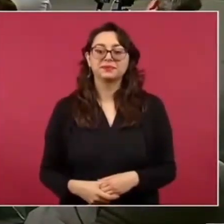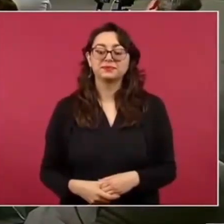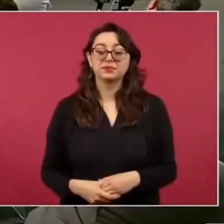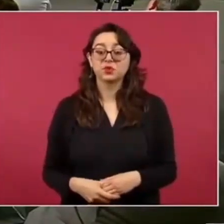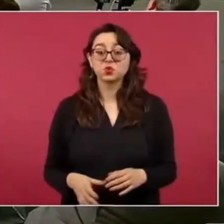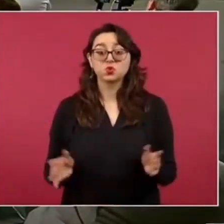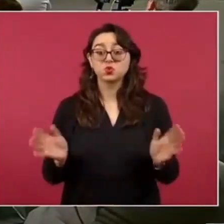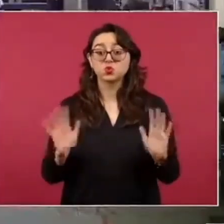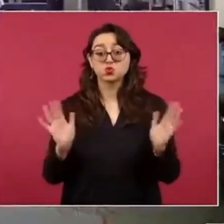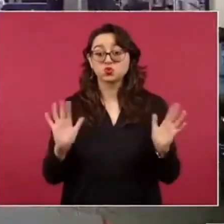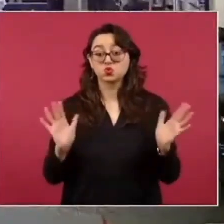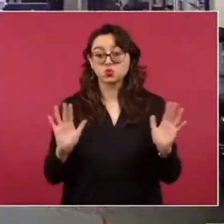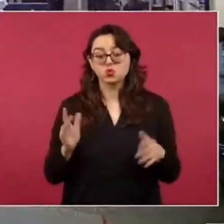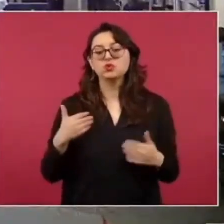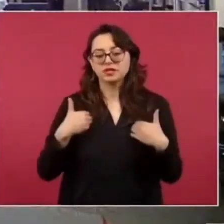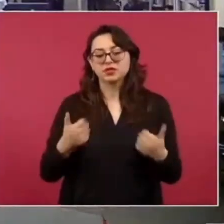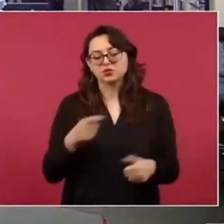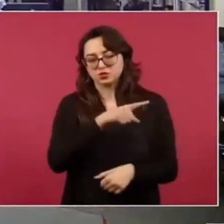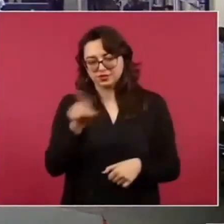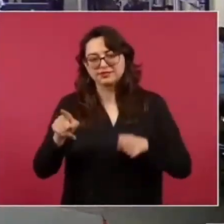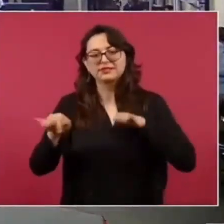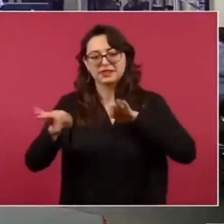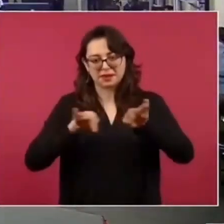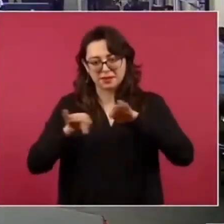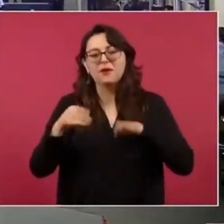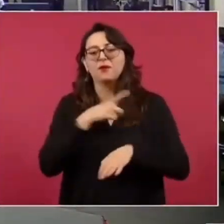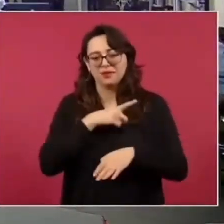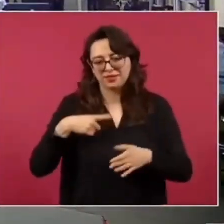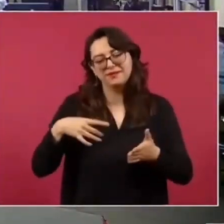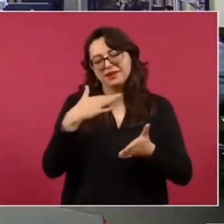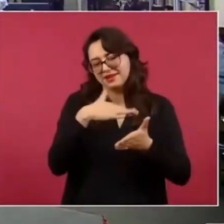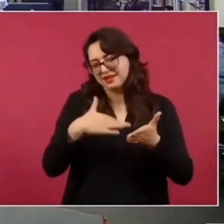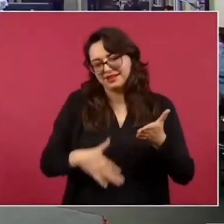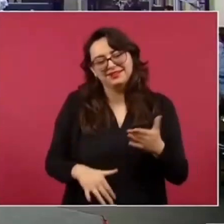No. Por necesidad lo tienen que hacer y todo. Pero